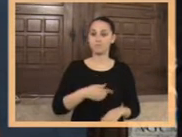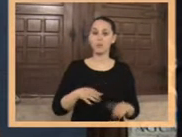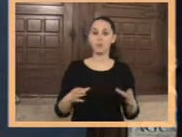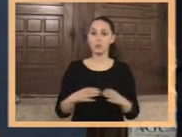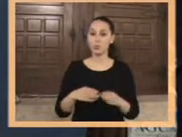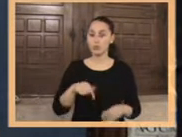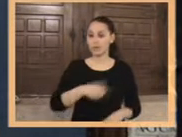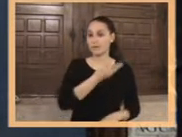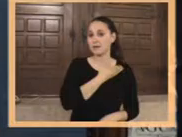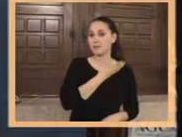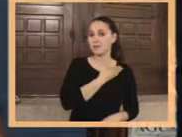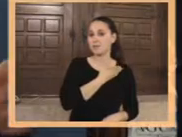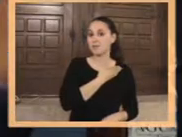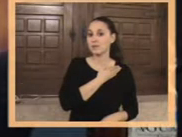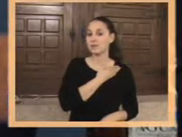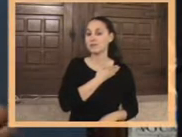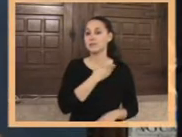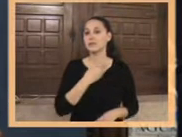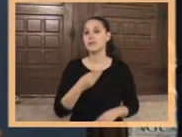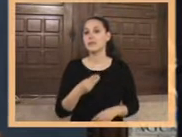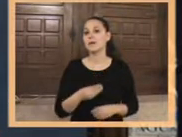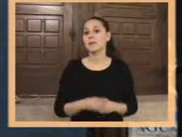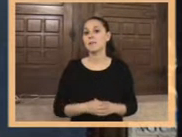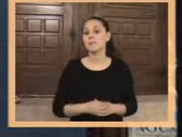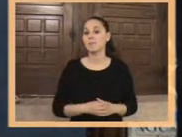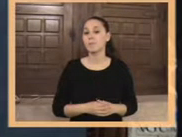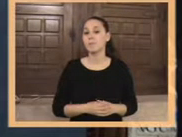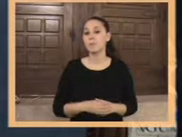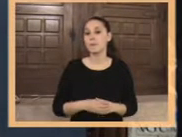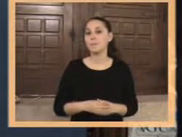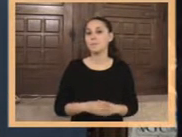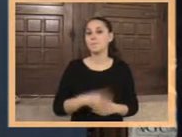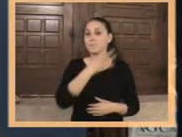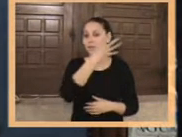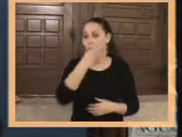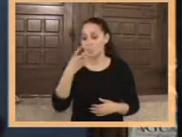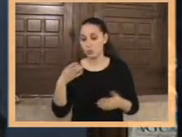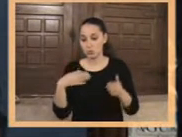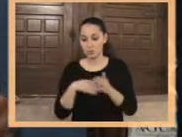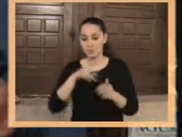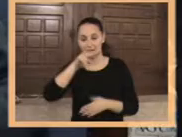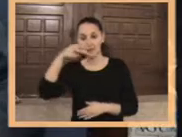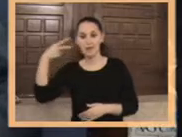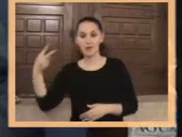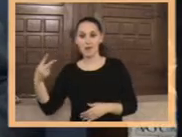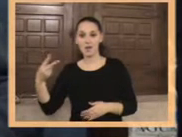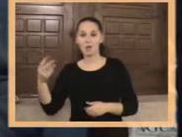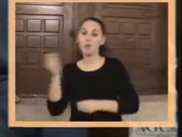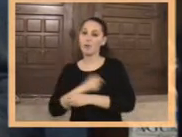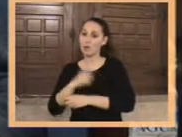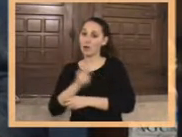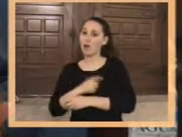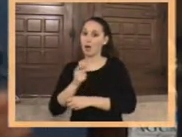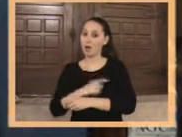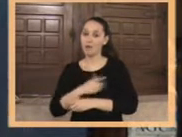Entendemos que estamos hablando del Ayuntamiento, la cifra que puede alcanzar los 400.000 euros. Y solicitamos al Pleno,